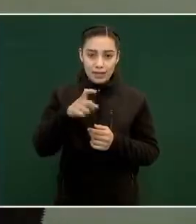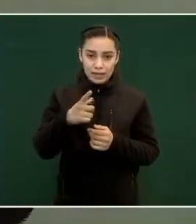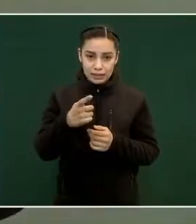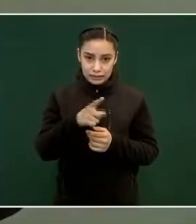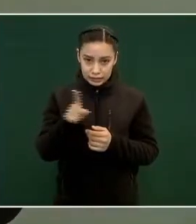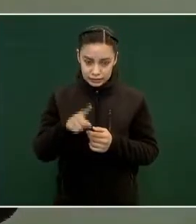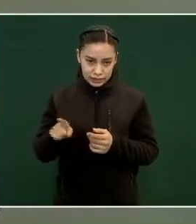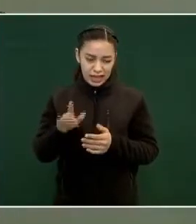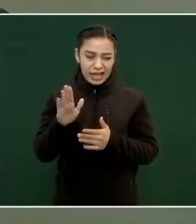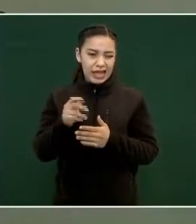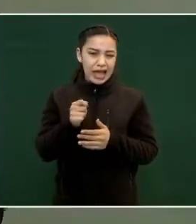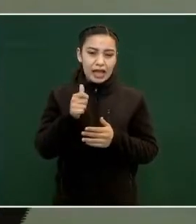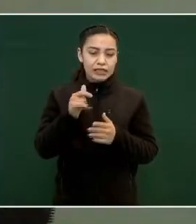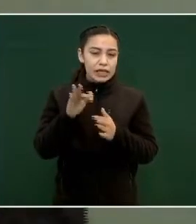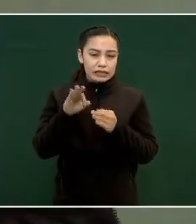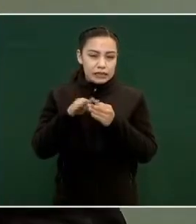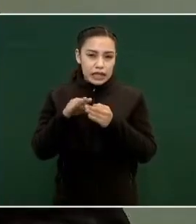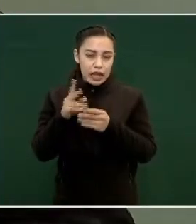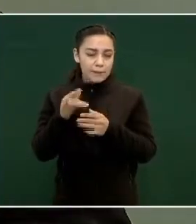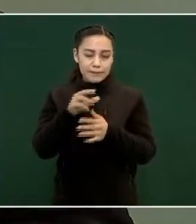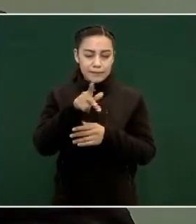PAN, otro, pero ahorita